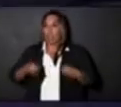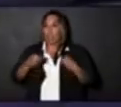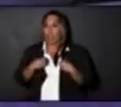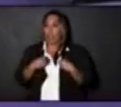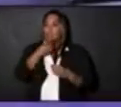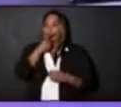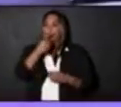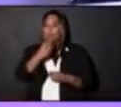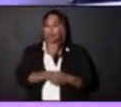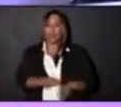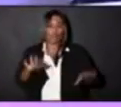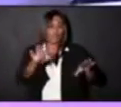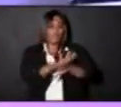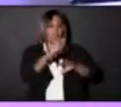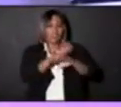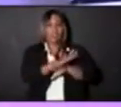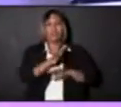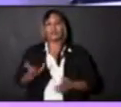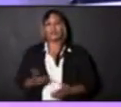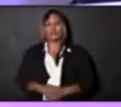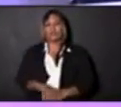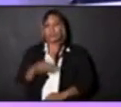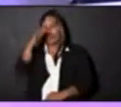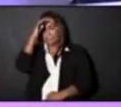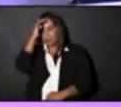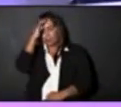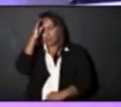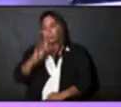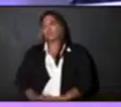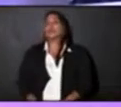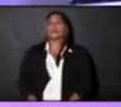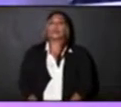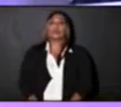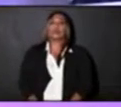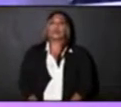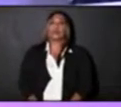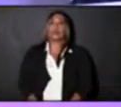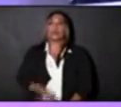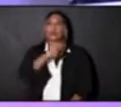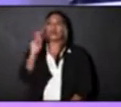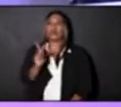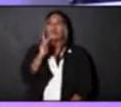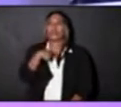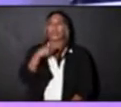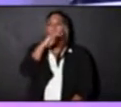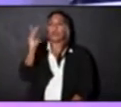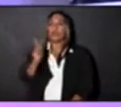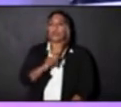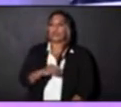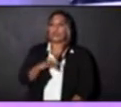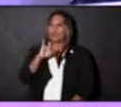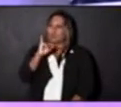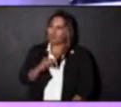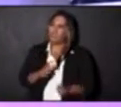sobre este cargo que las y los celayenses me encomendaron. Me preguntaba, ¿vale la pena